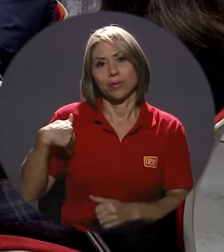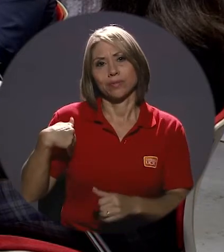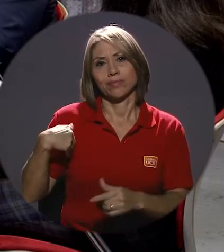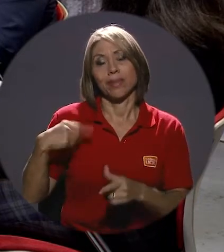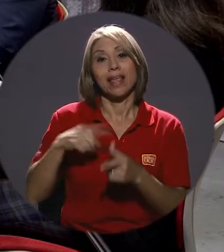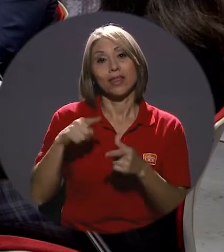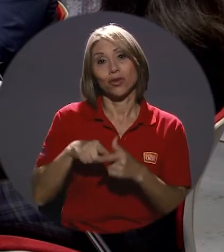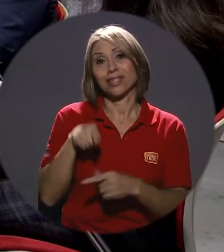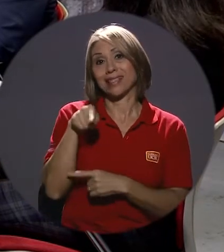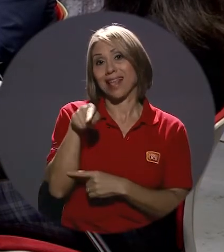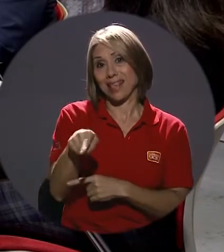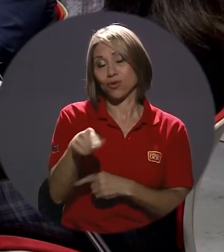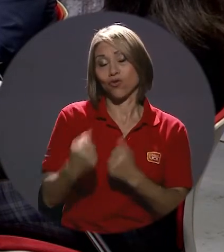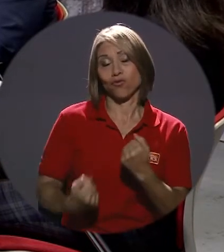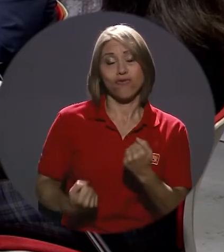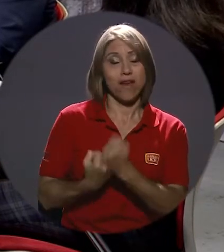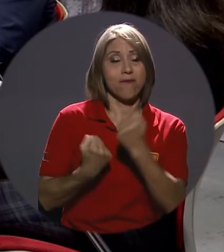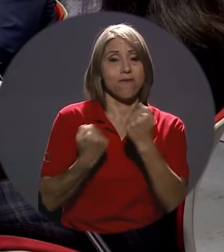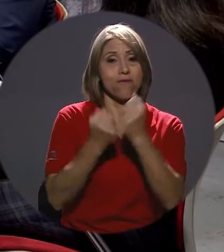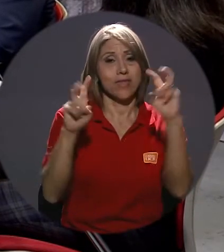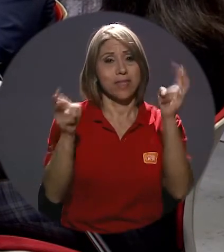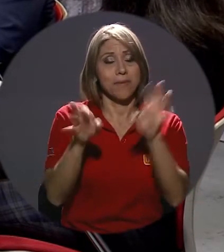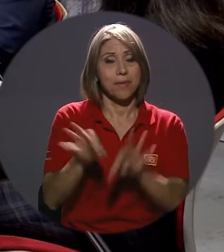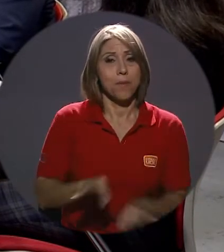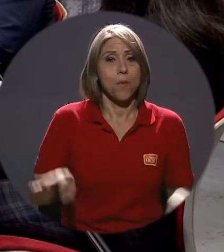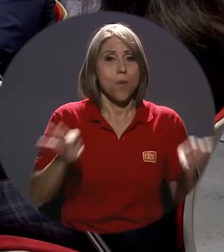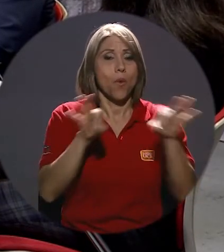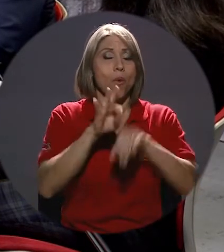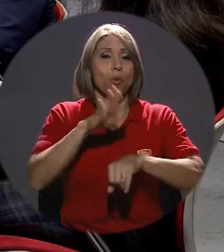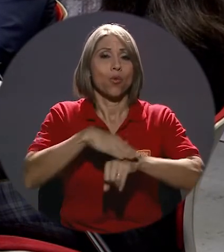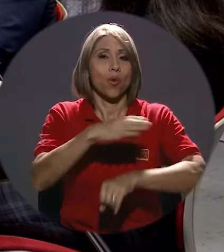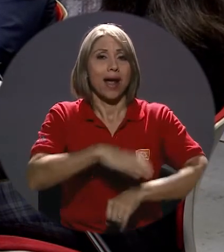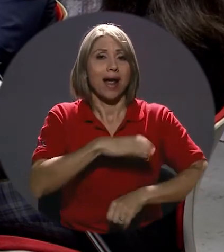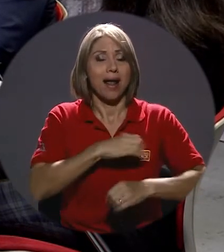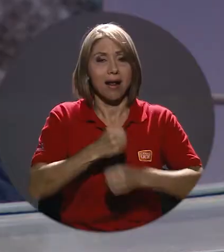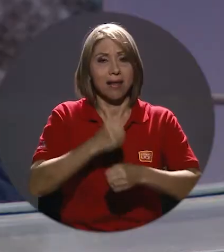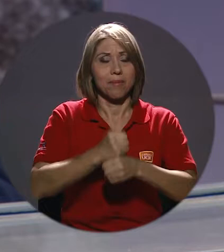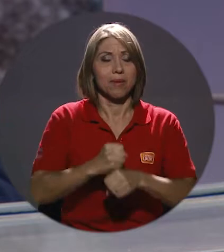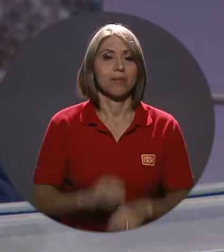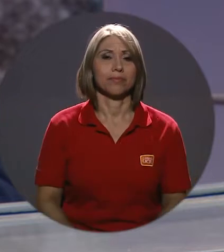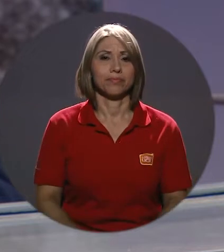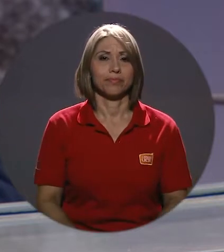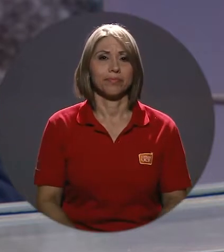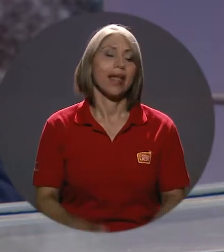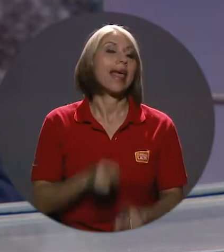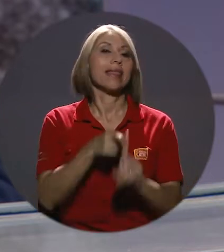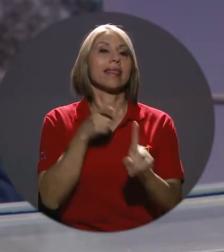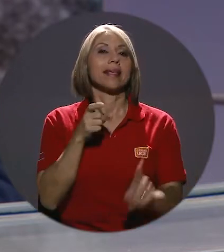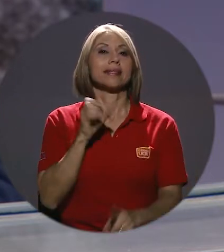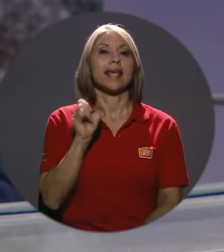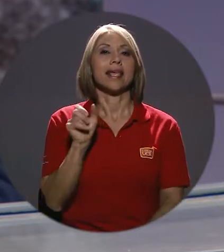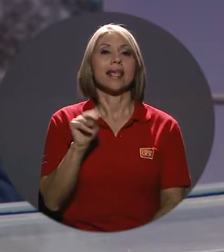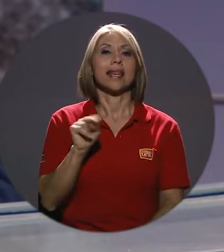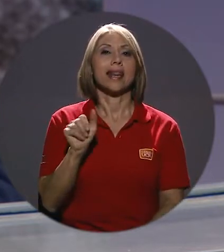reforzar este tema tan importante de la calidad del empleo. Desde el INAMU